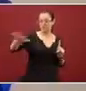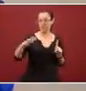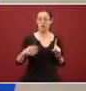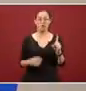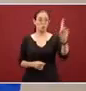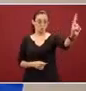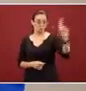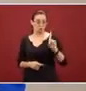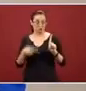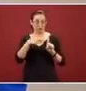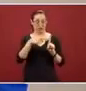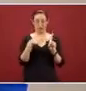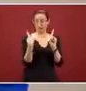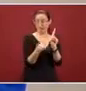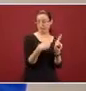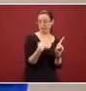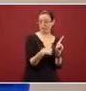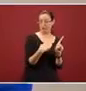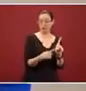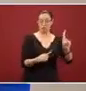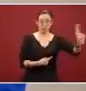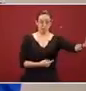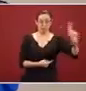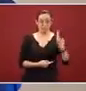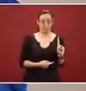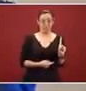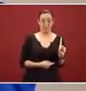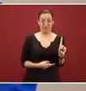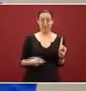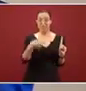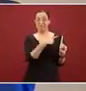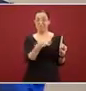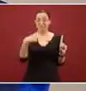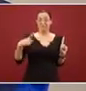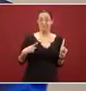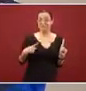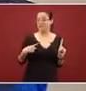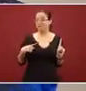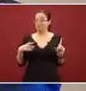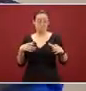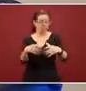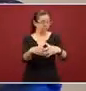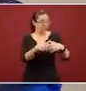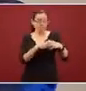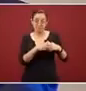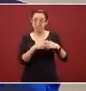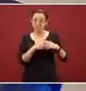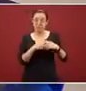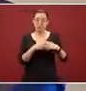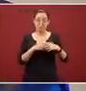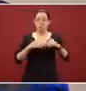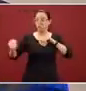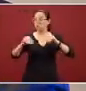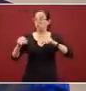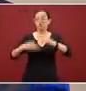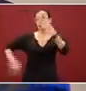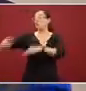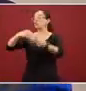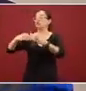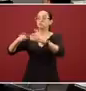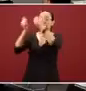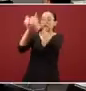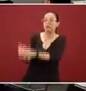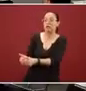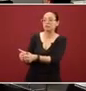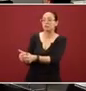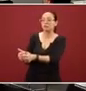tenemos el primer caso, tendríamos que inhibir, restringir, limitar el movimiento de las personas